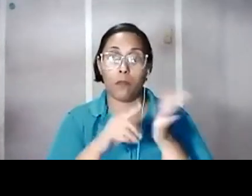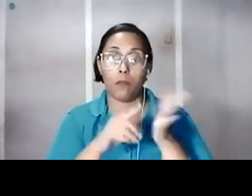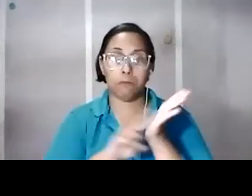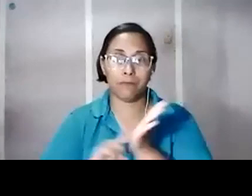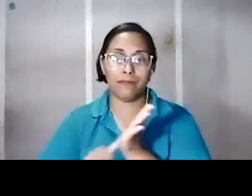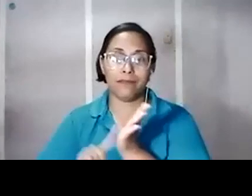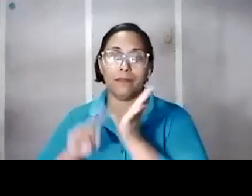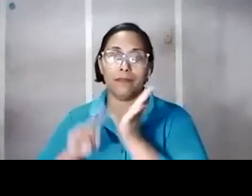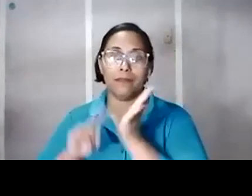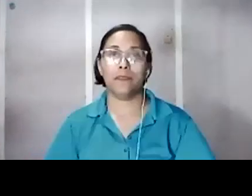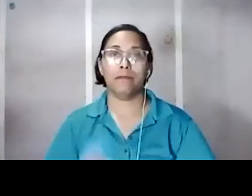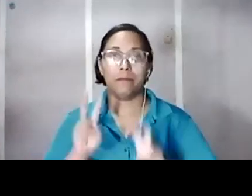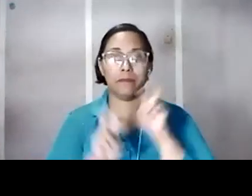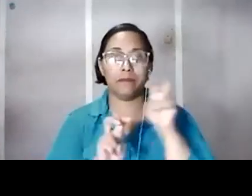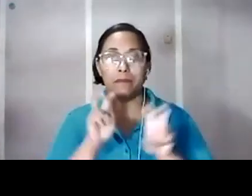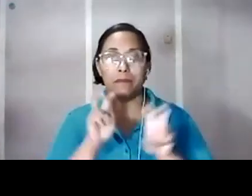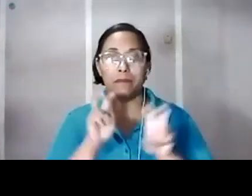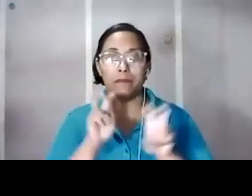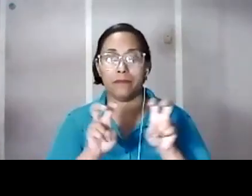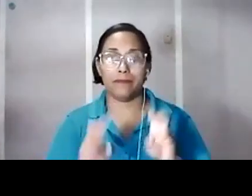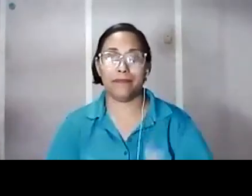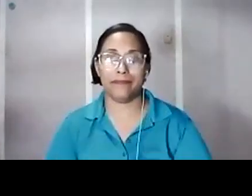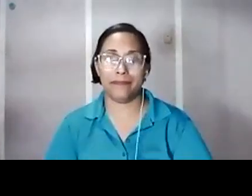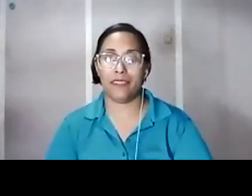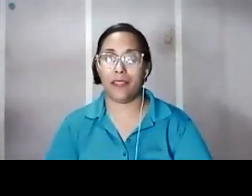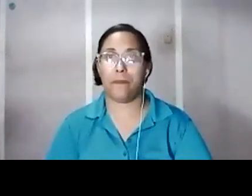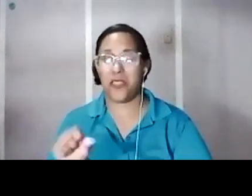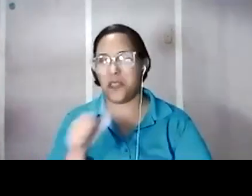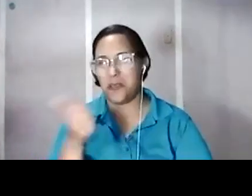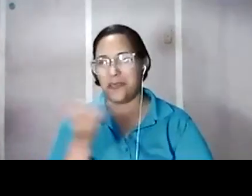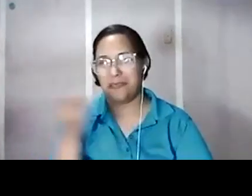y vámonos para el carnaval. Además de otras cosas.